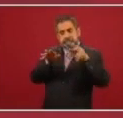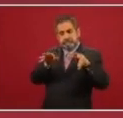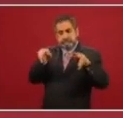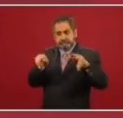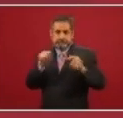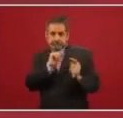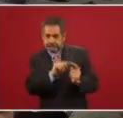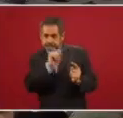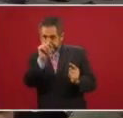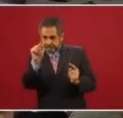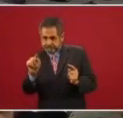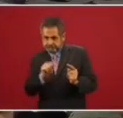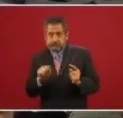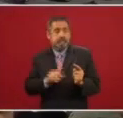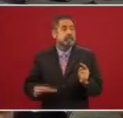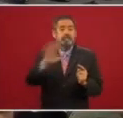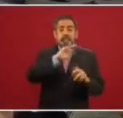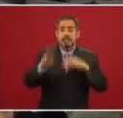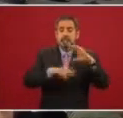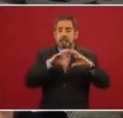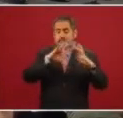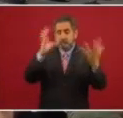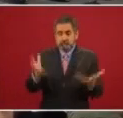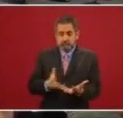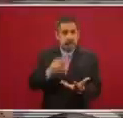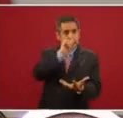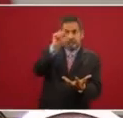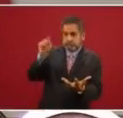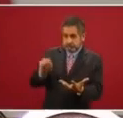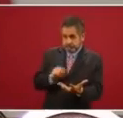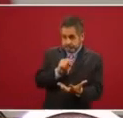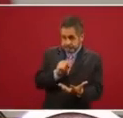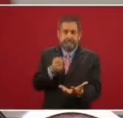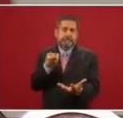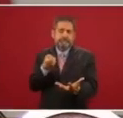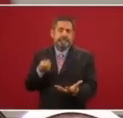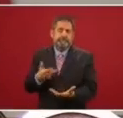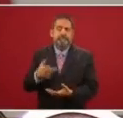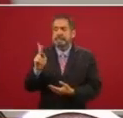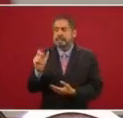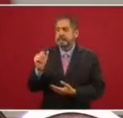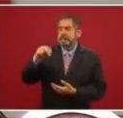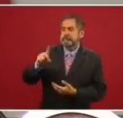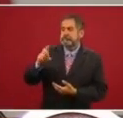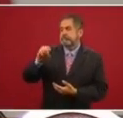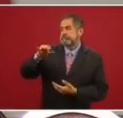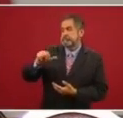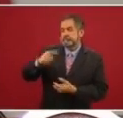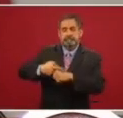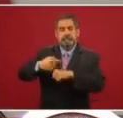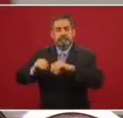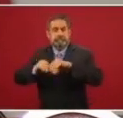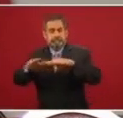en todas y cada una de las regiones del mundo eso es una pandemia dicho esto es importante también entender que hace